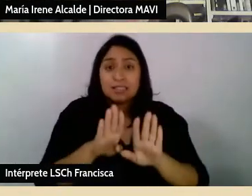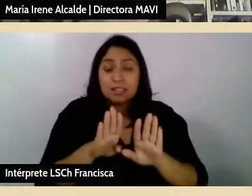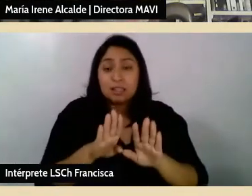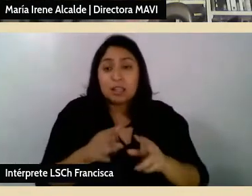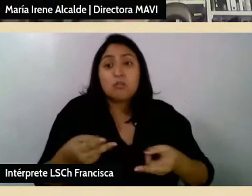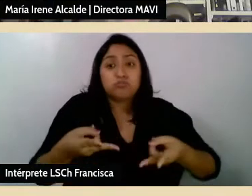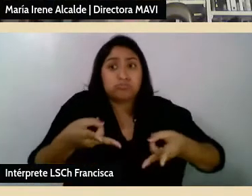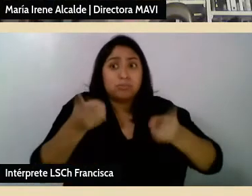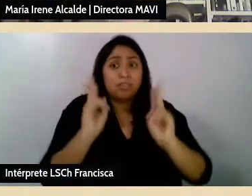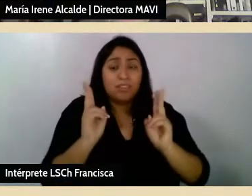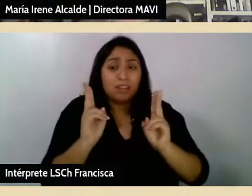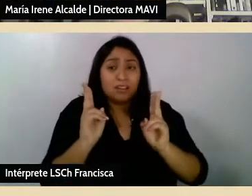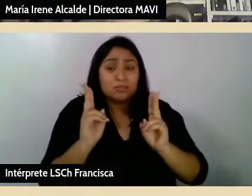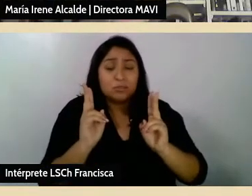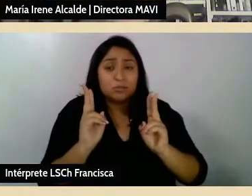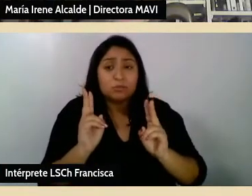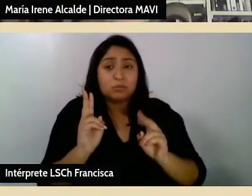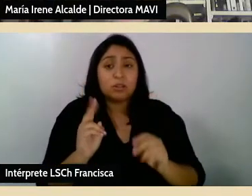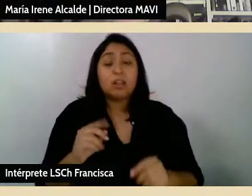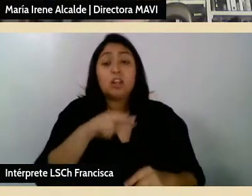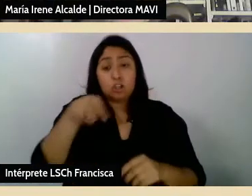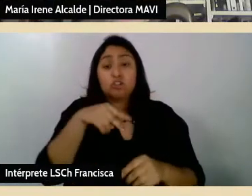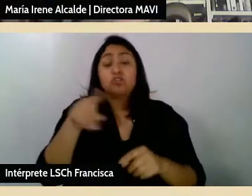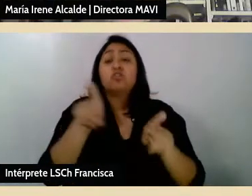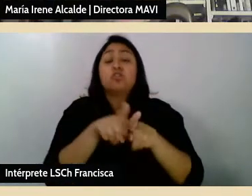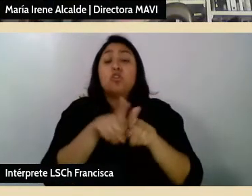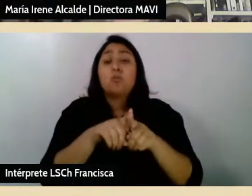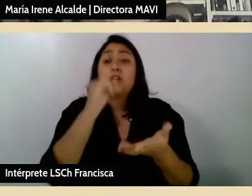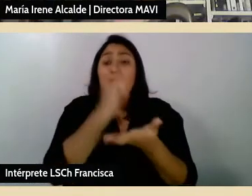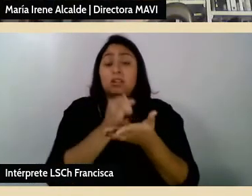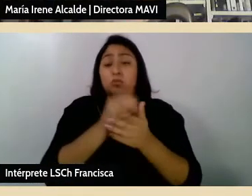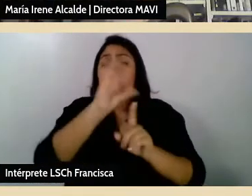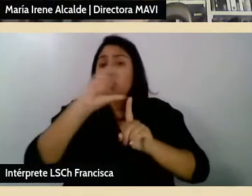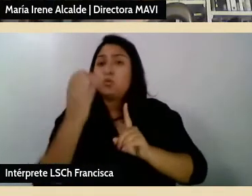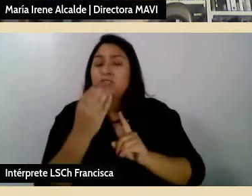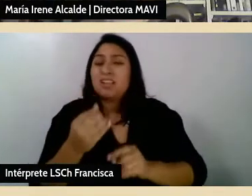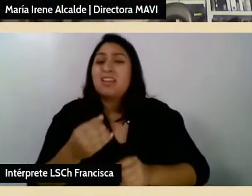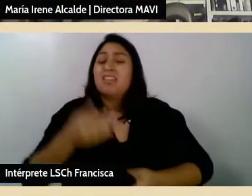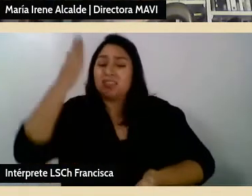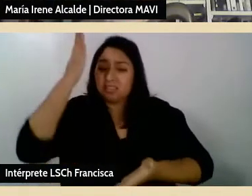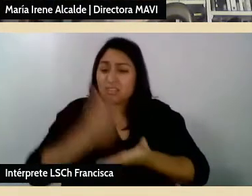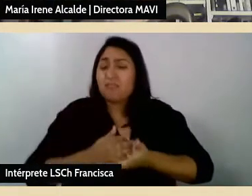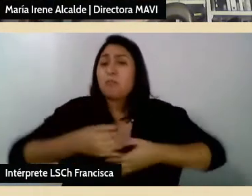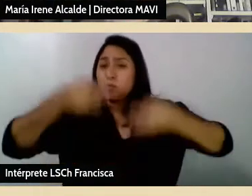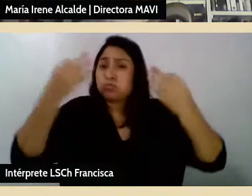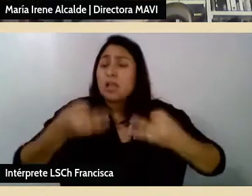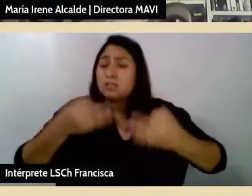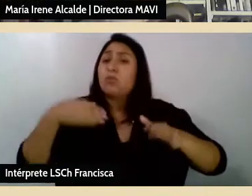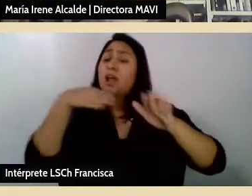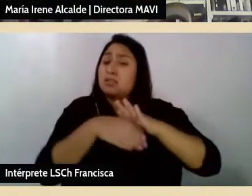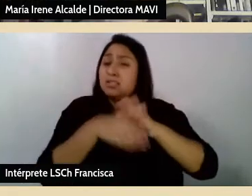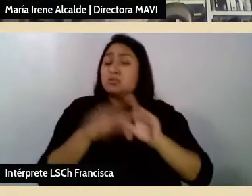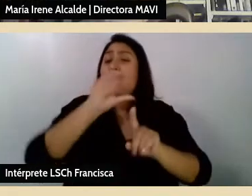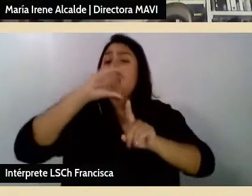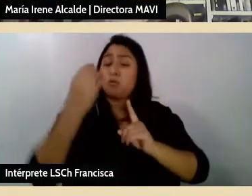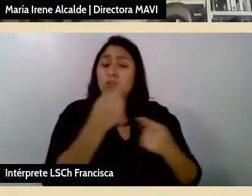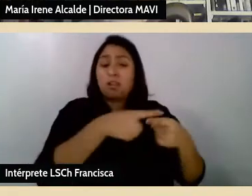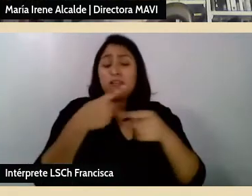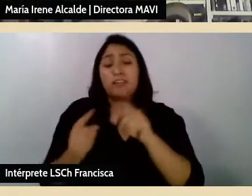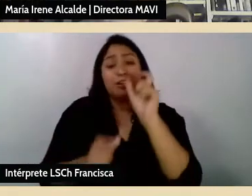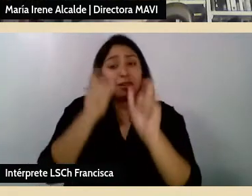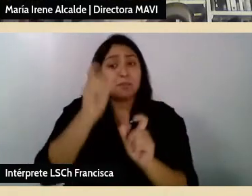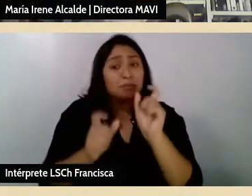derecho. Nosotros como instituciones culturales debemos asegurar el acceso a la cultura a cualquier persona. Por lo